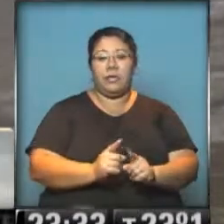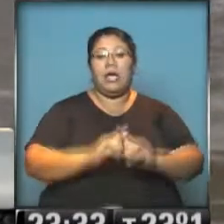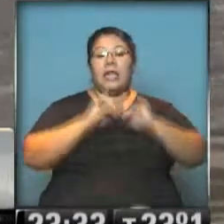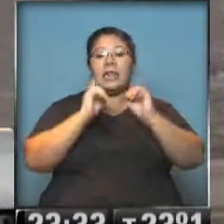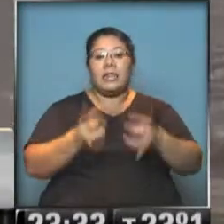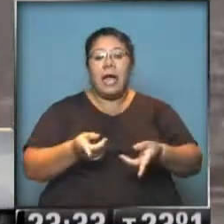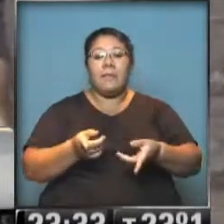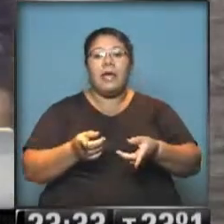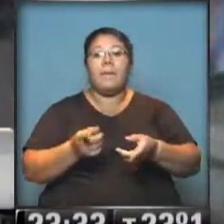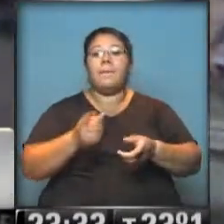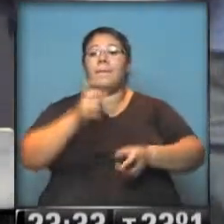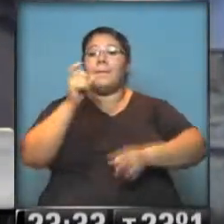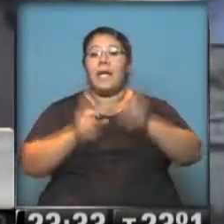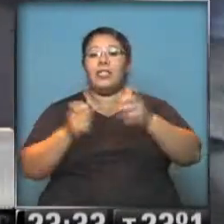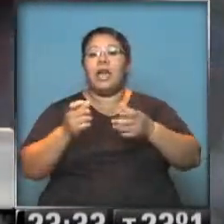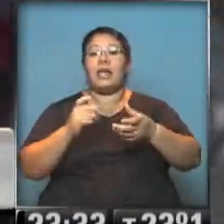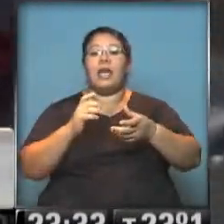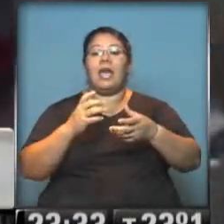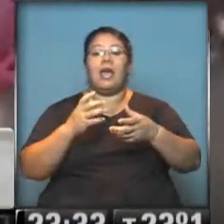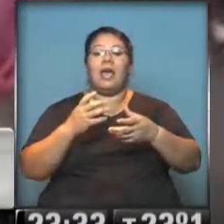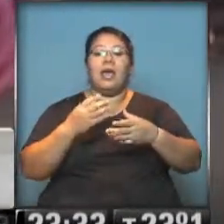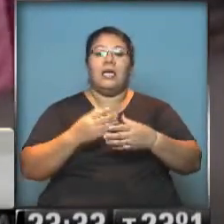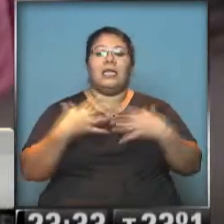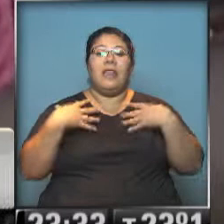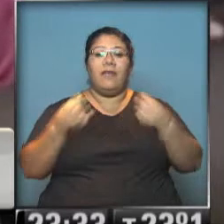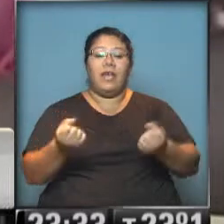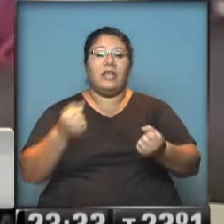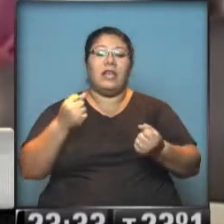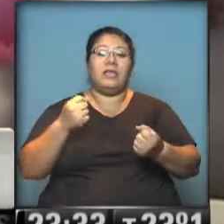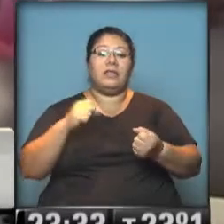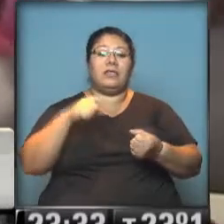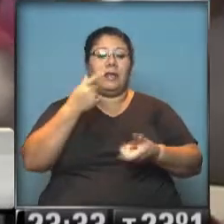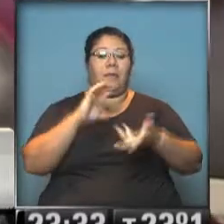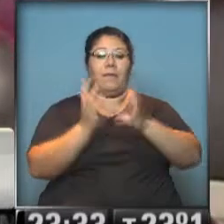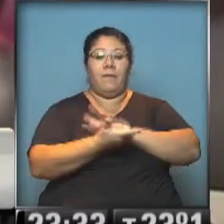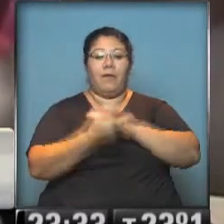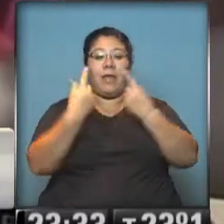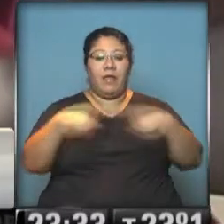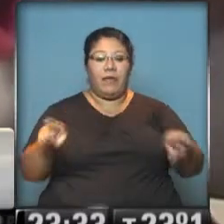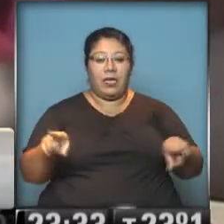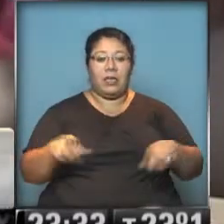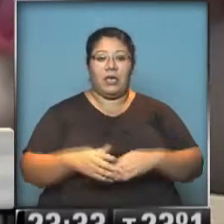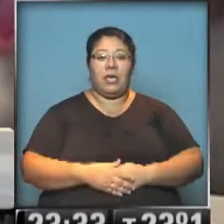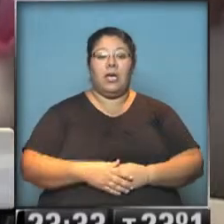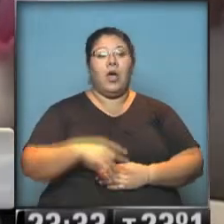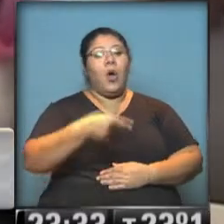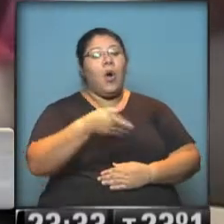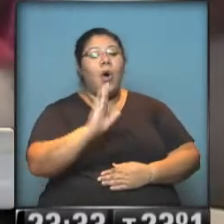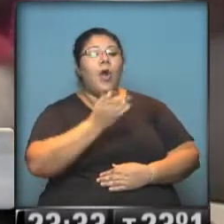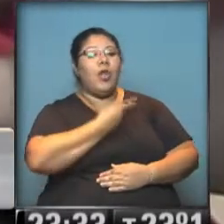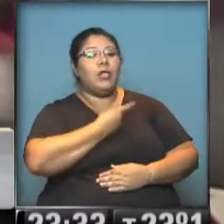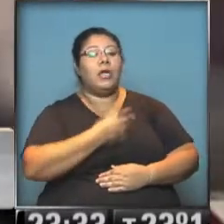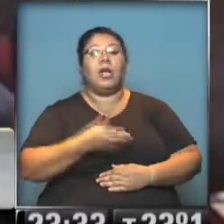sus propias defensas. ¿Sabés a dónde van? Estamos yendo para allá, donde se nos llevaron de la